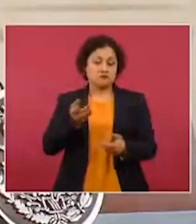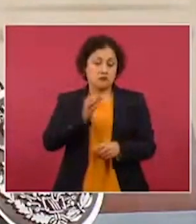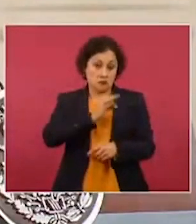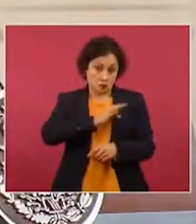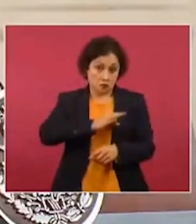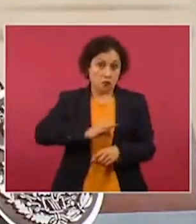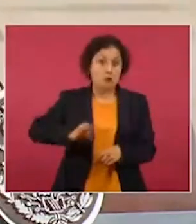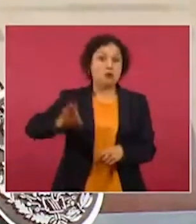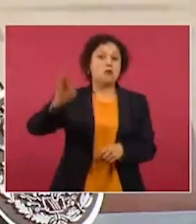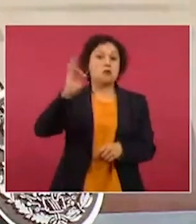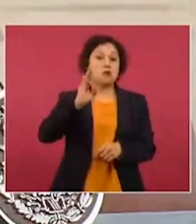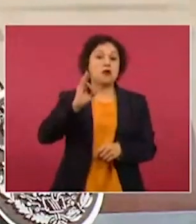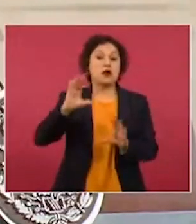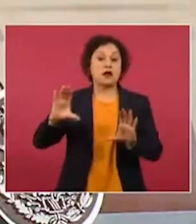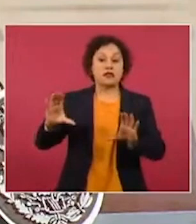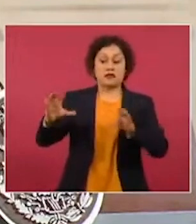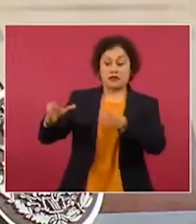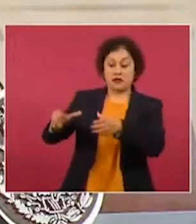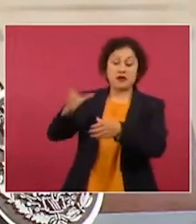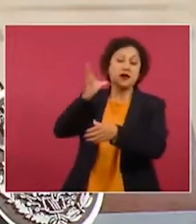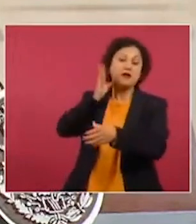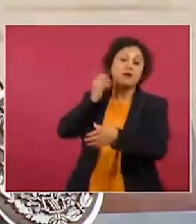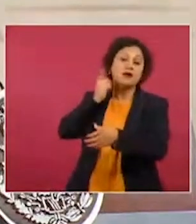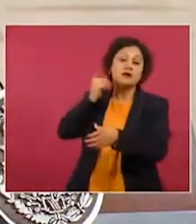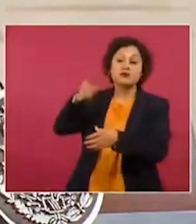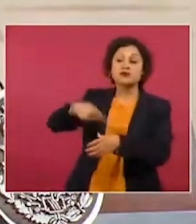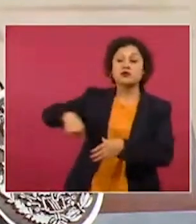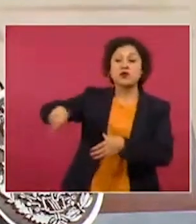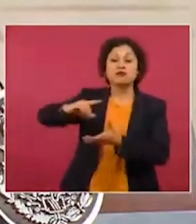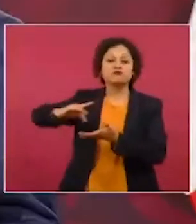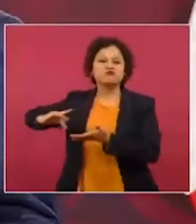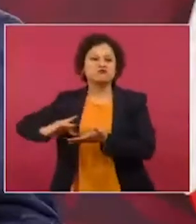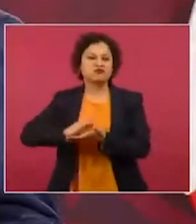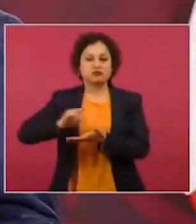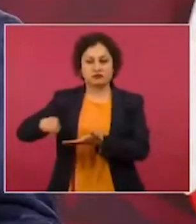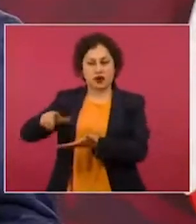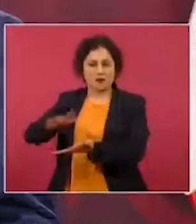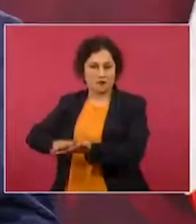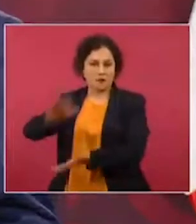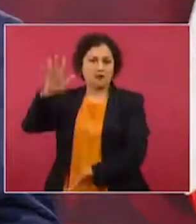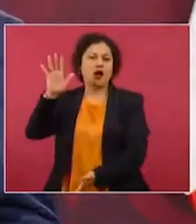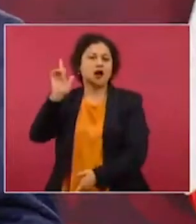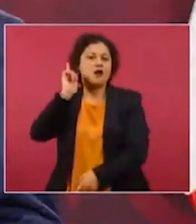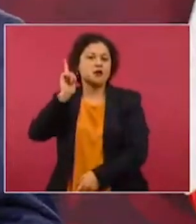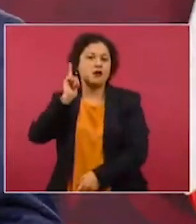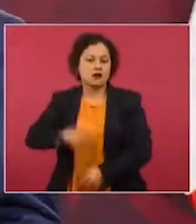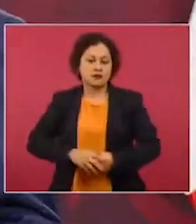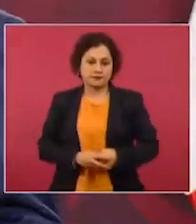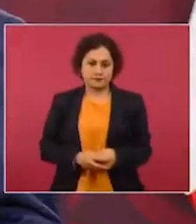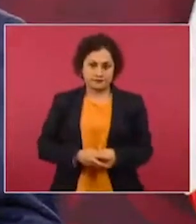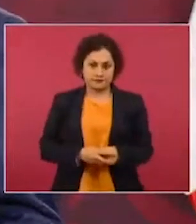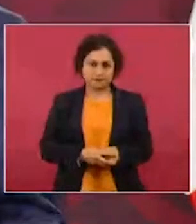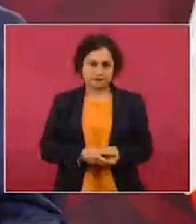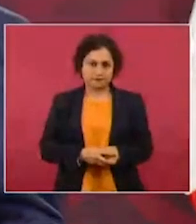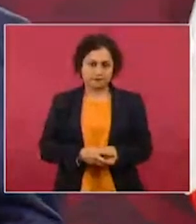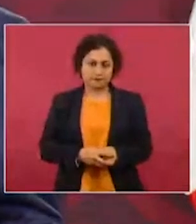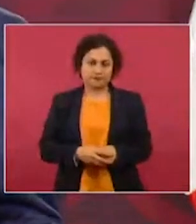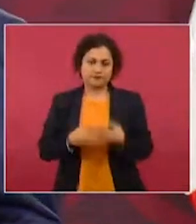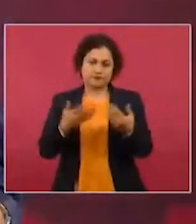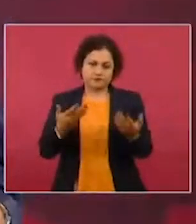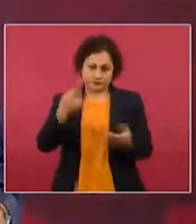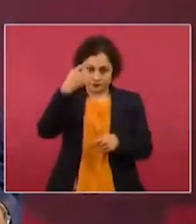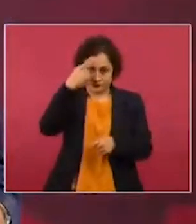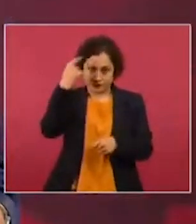se encuentra esta denuncia contra Genaro García Luna en otro momento también se le pregunta al presidente por esta reacción de mundo